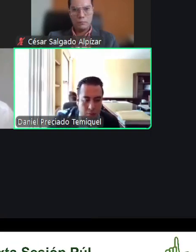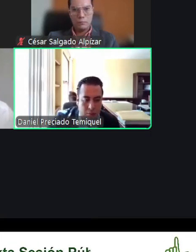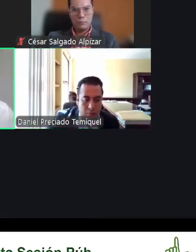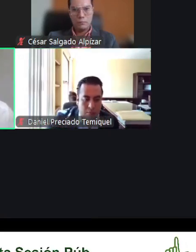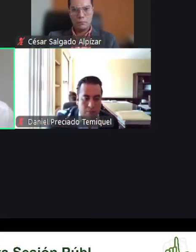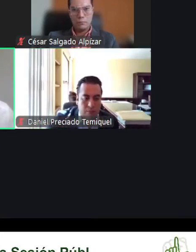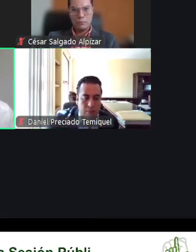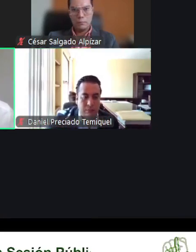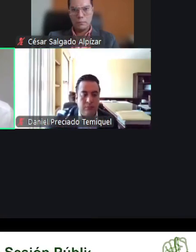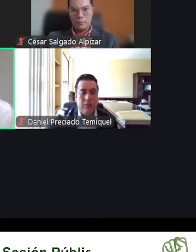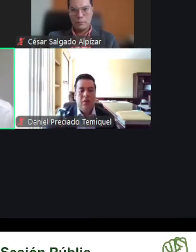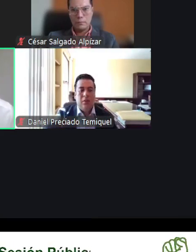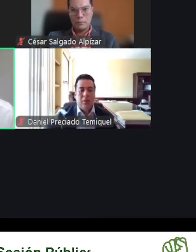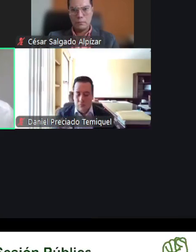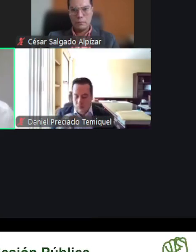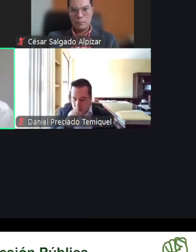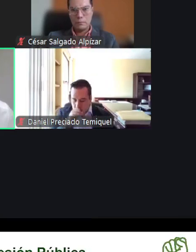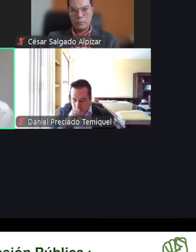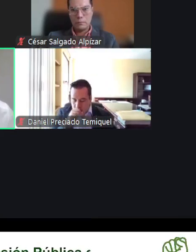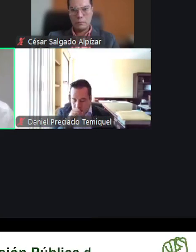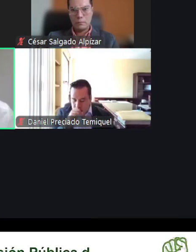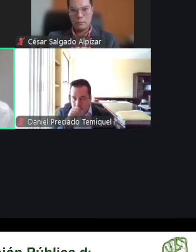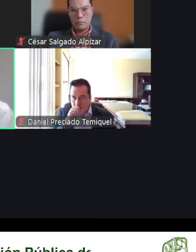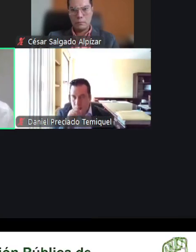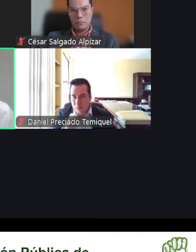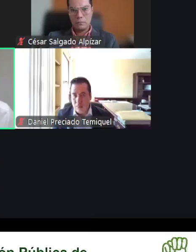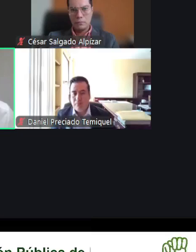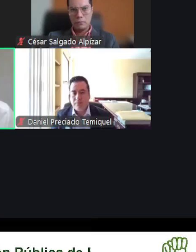Magistrado J. Inés Betancur Salgado.